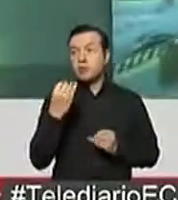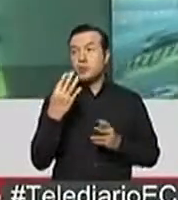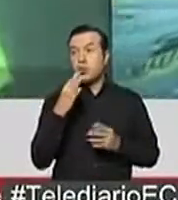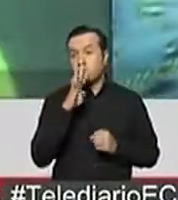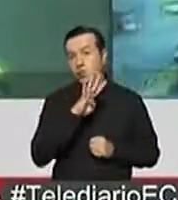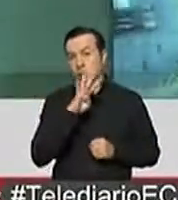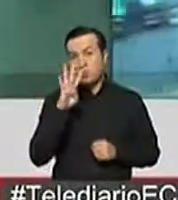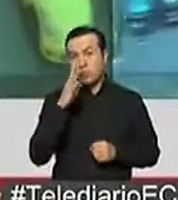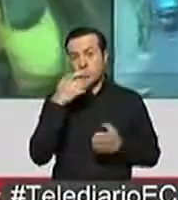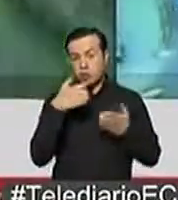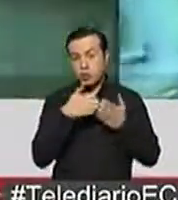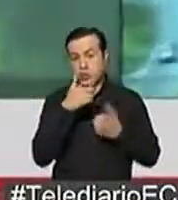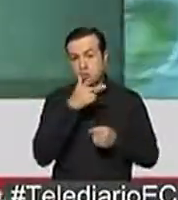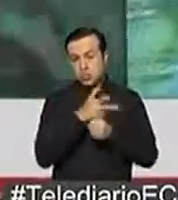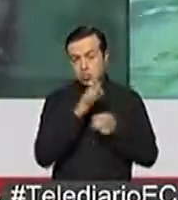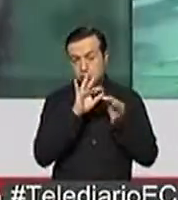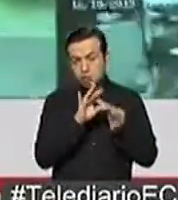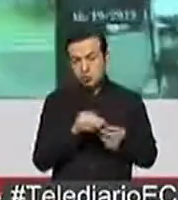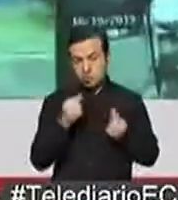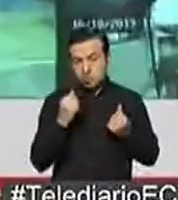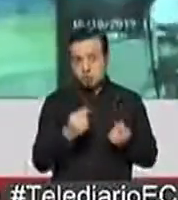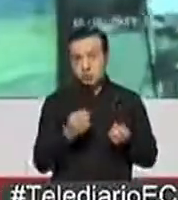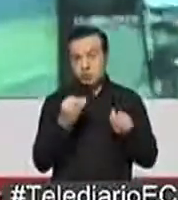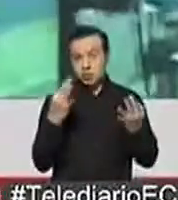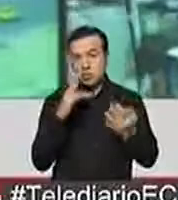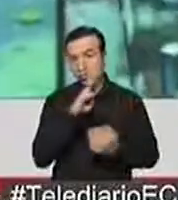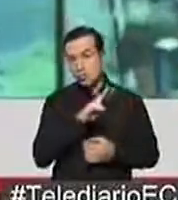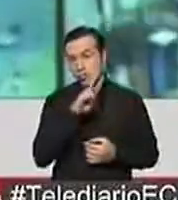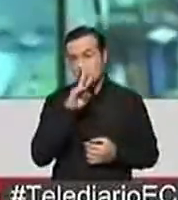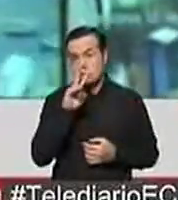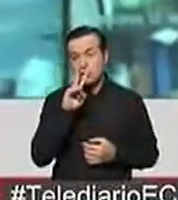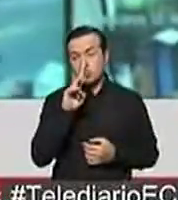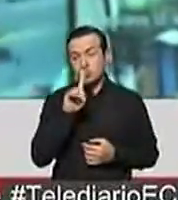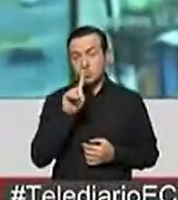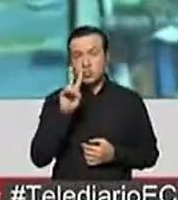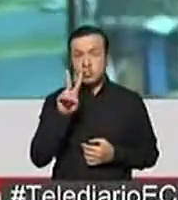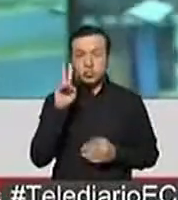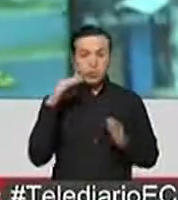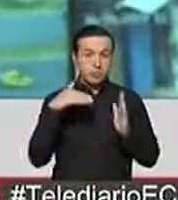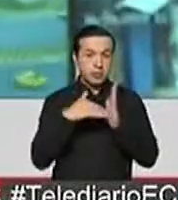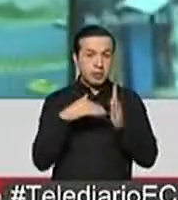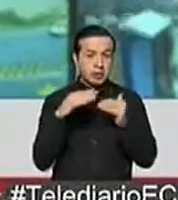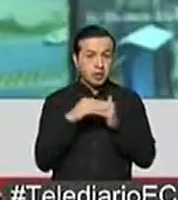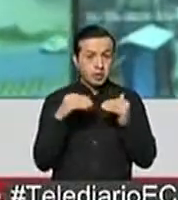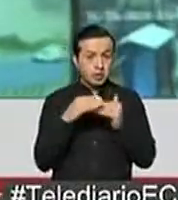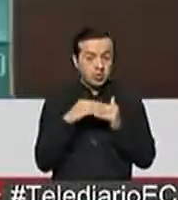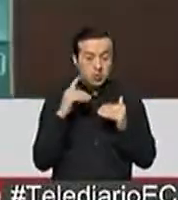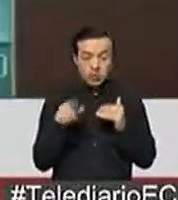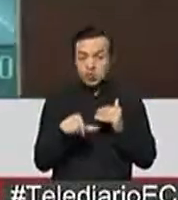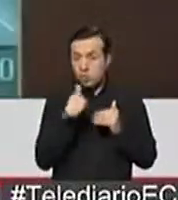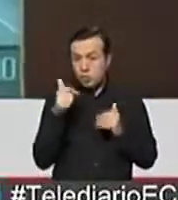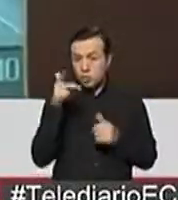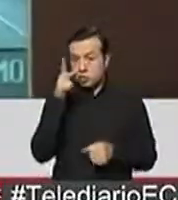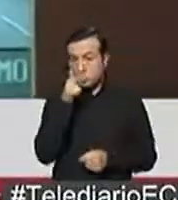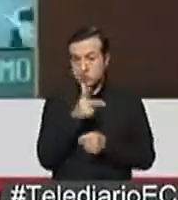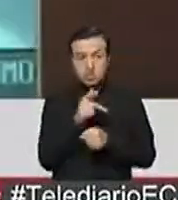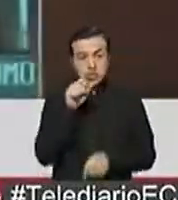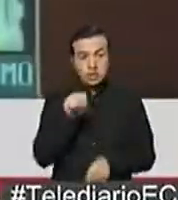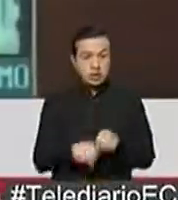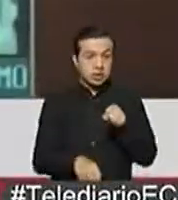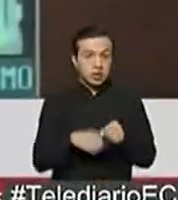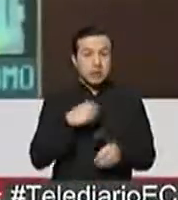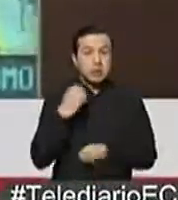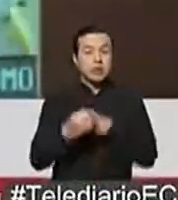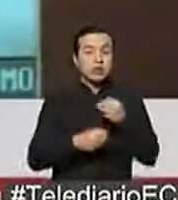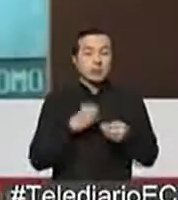44 equipos fueron reparados con una inversión de $212,000. Las restantes efectúan los